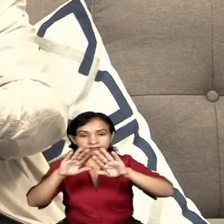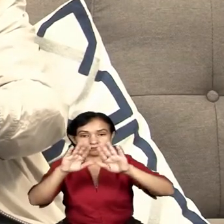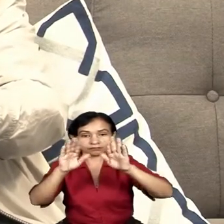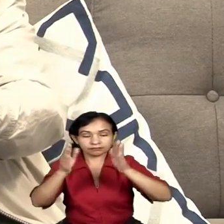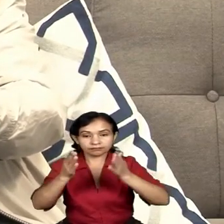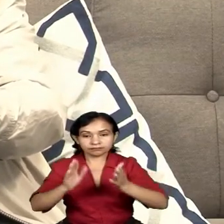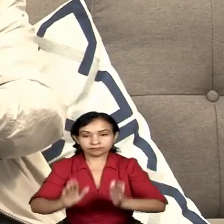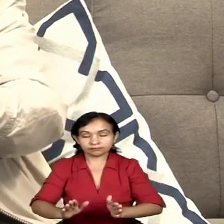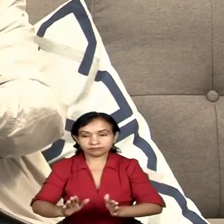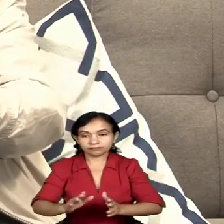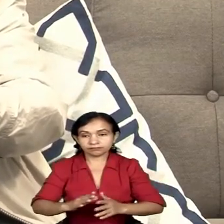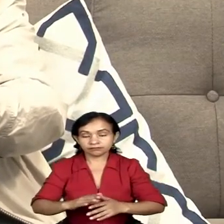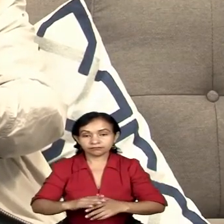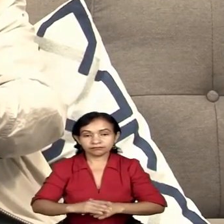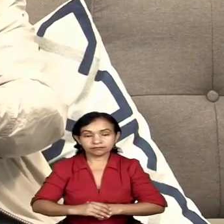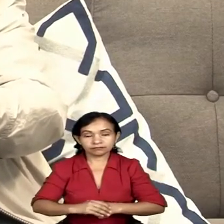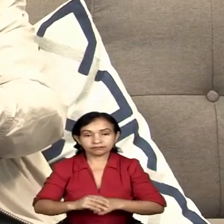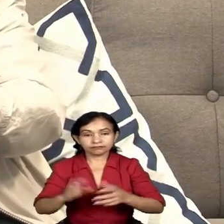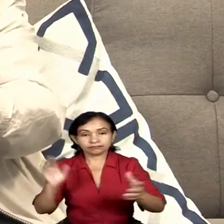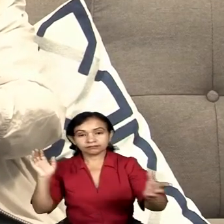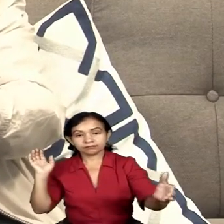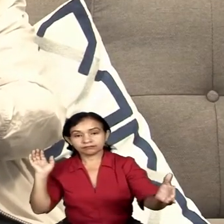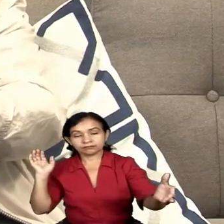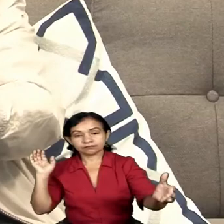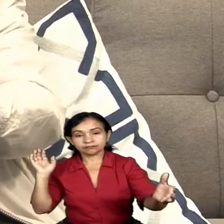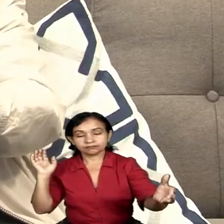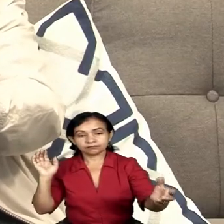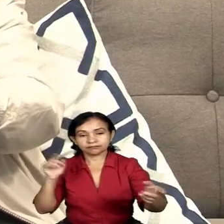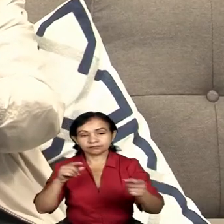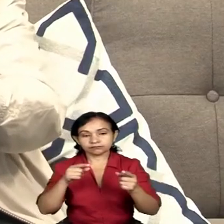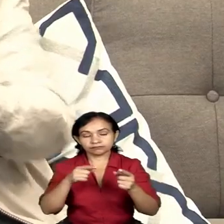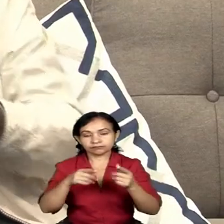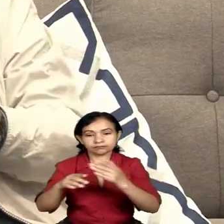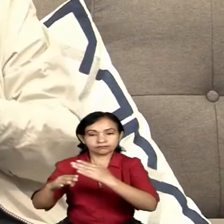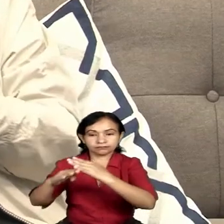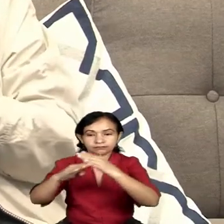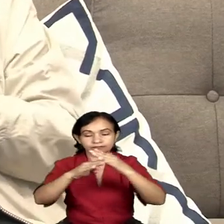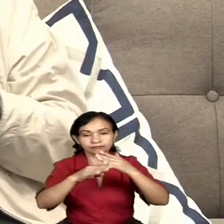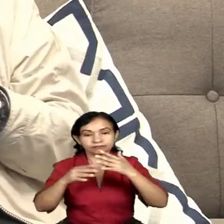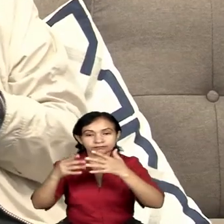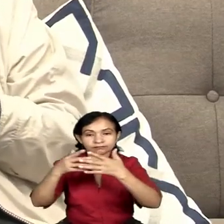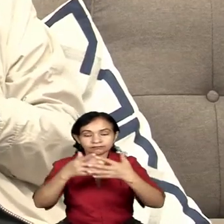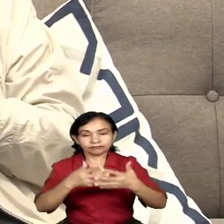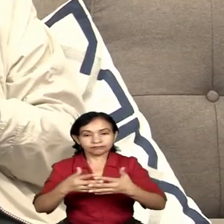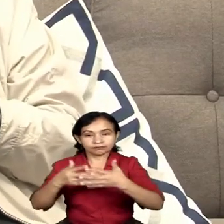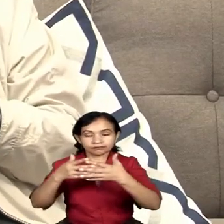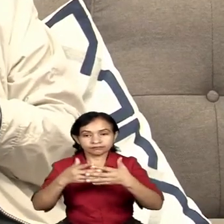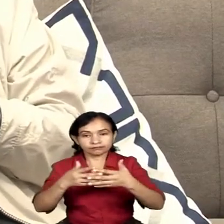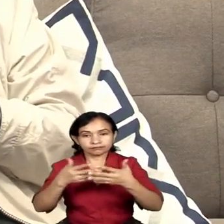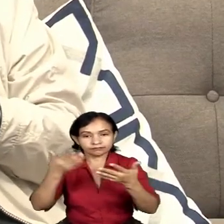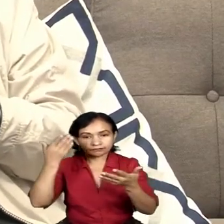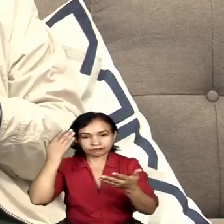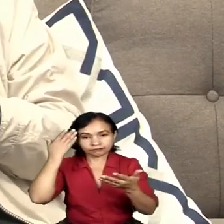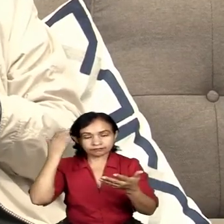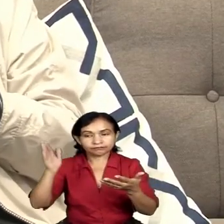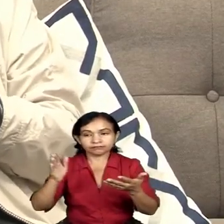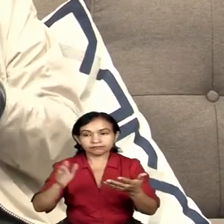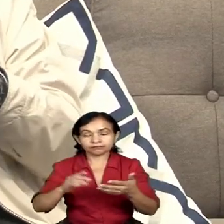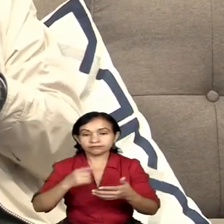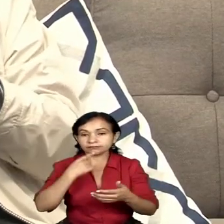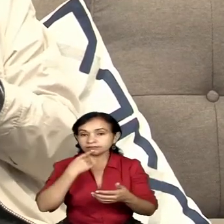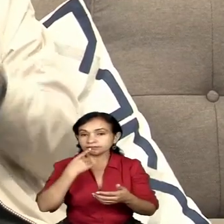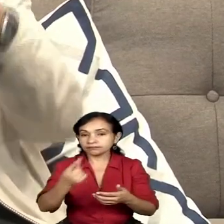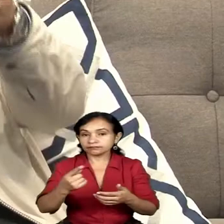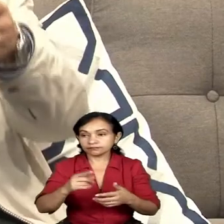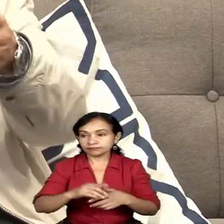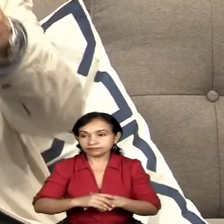claro. Y dice, Andrés Castro lucha contra los filibusteros. Yo creo que en ese momento o se da cuenta de lo que iba a decir, de lo que iba a